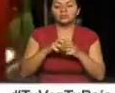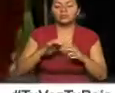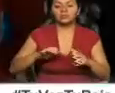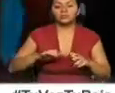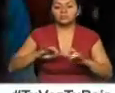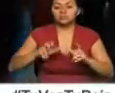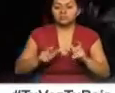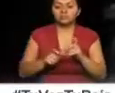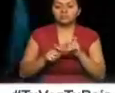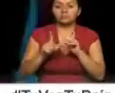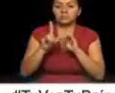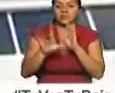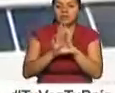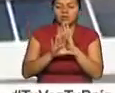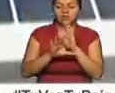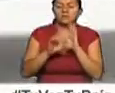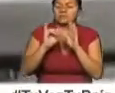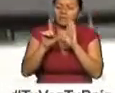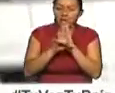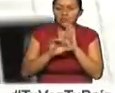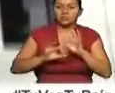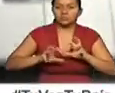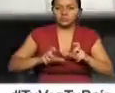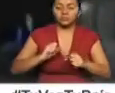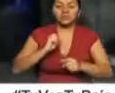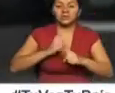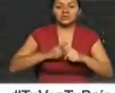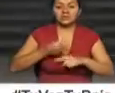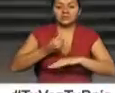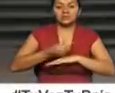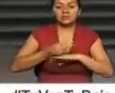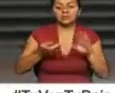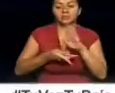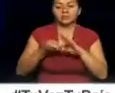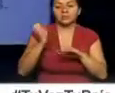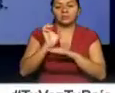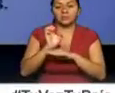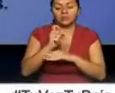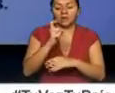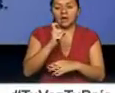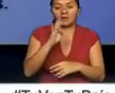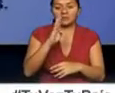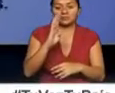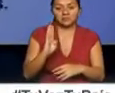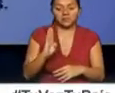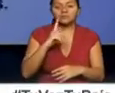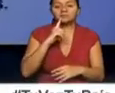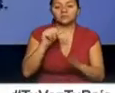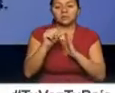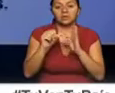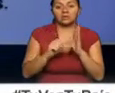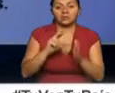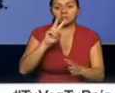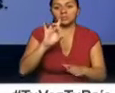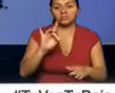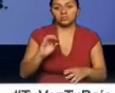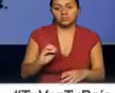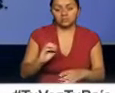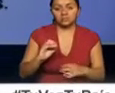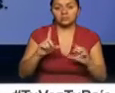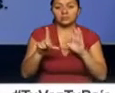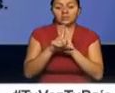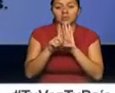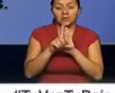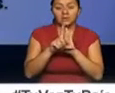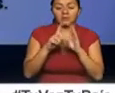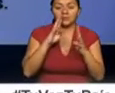que esta tendría relación con el exgerente de Petroecuador, Alex B. El artículo 280 del Código Orgánico Integral